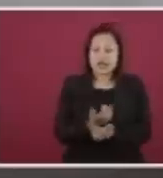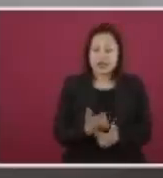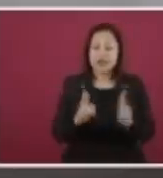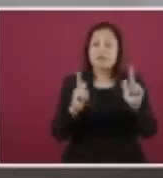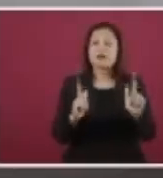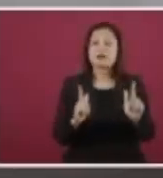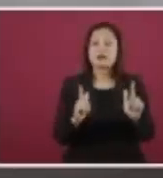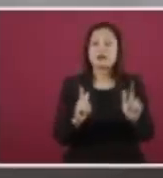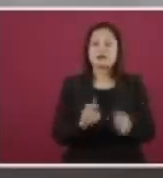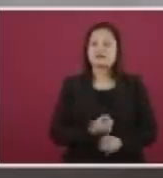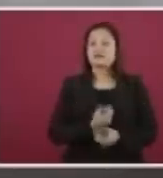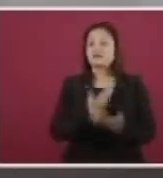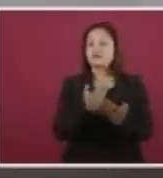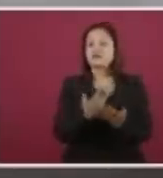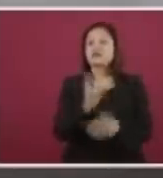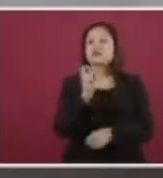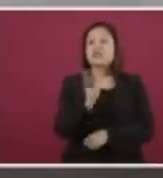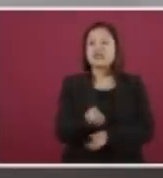Se venden